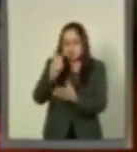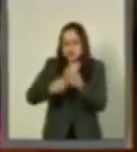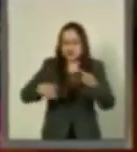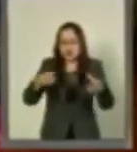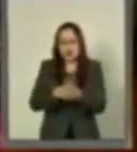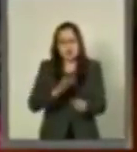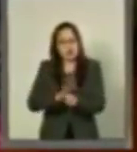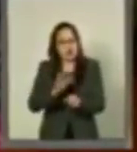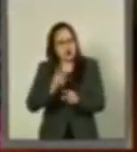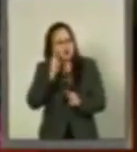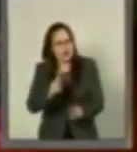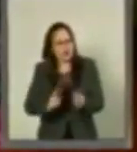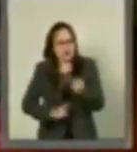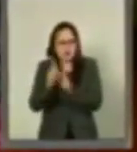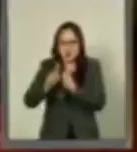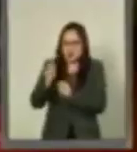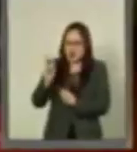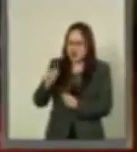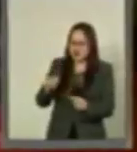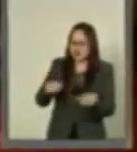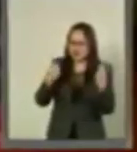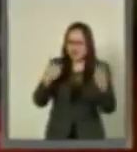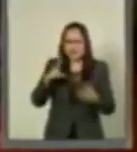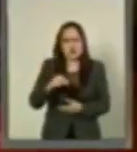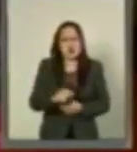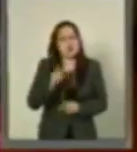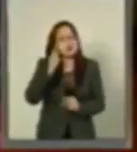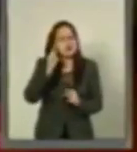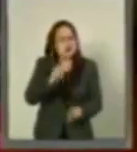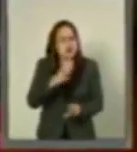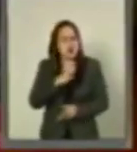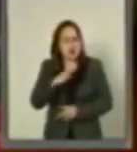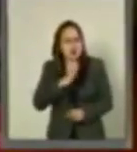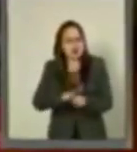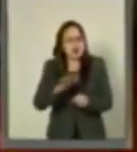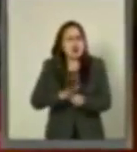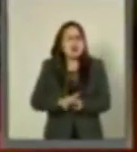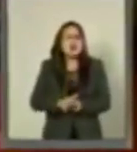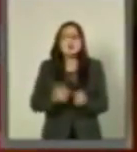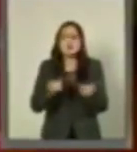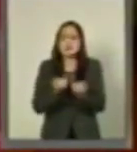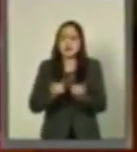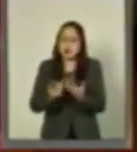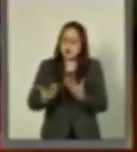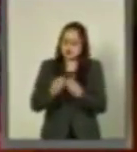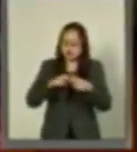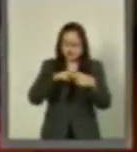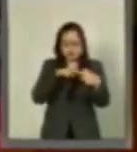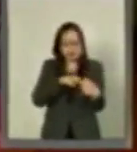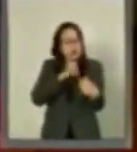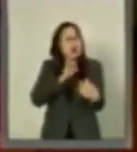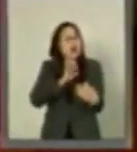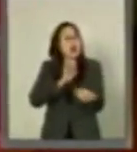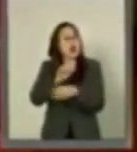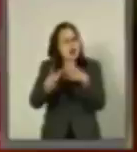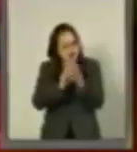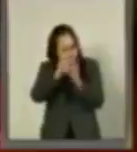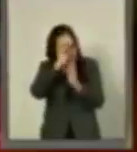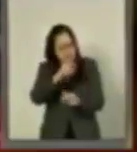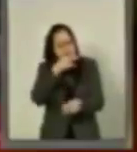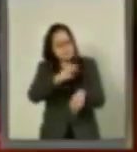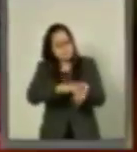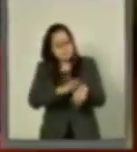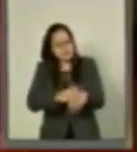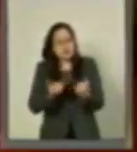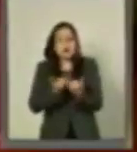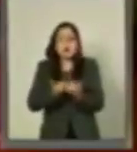ningún pleito. Al contrario, me puedo sentar y también para decirles que deben de respetar a la ley, porque respetar la ley es